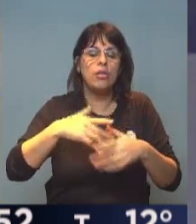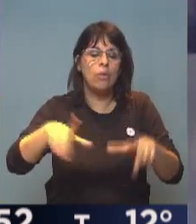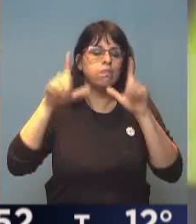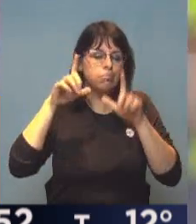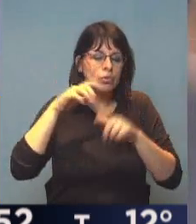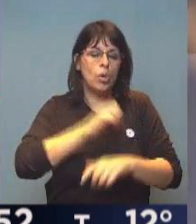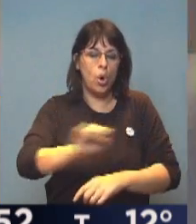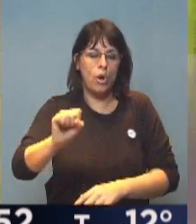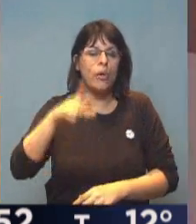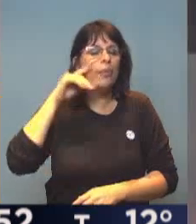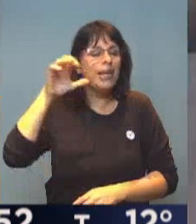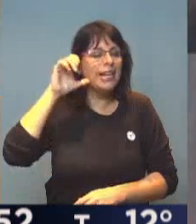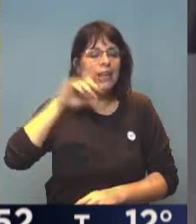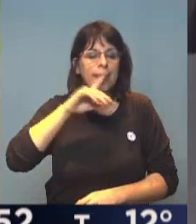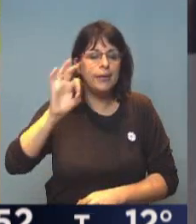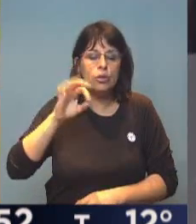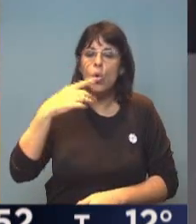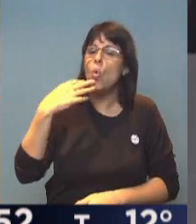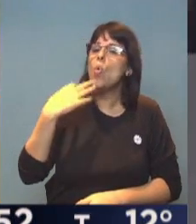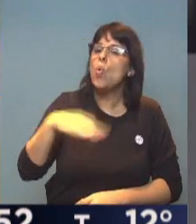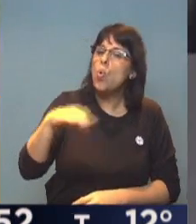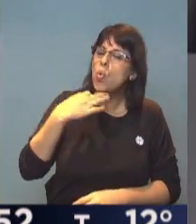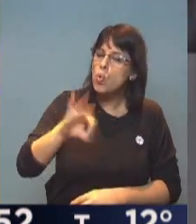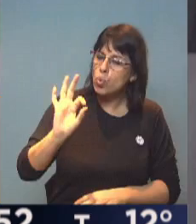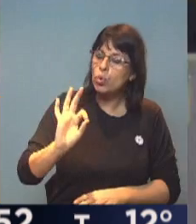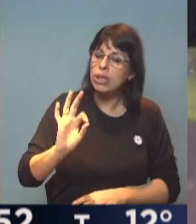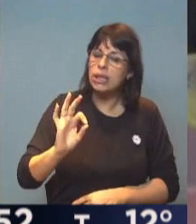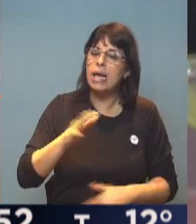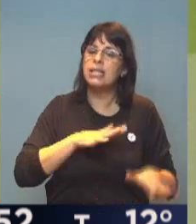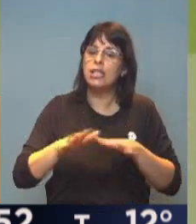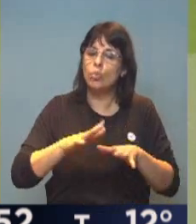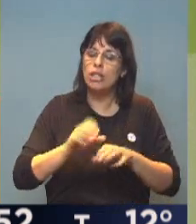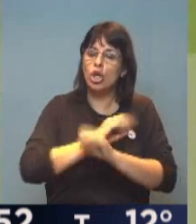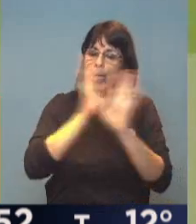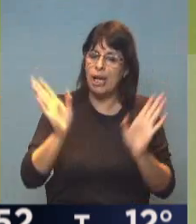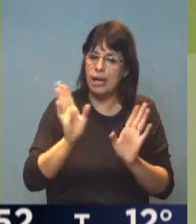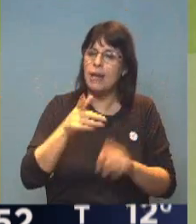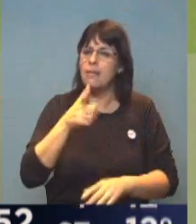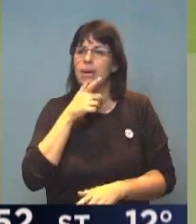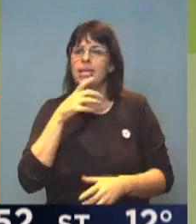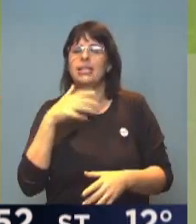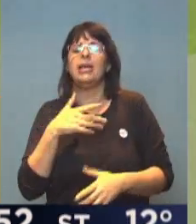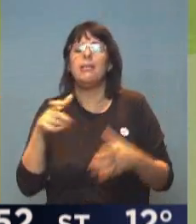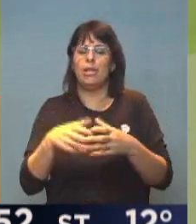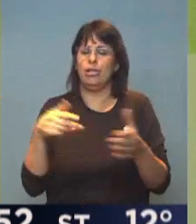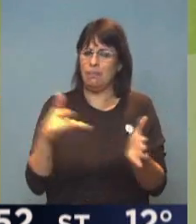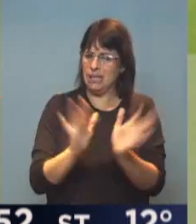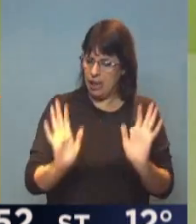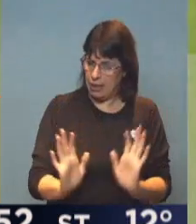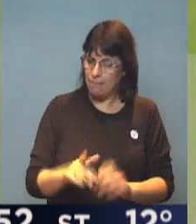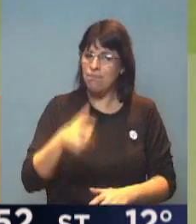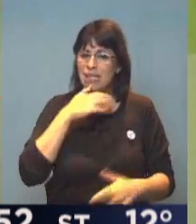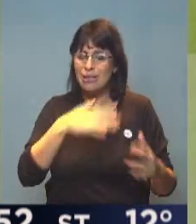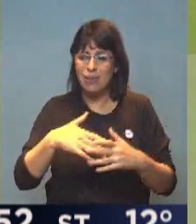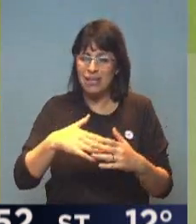Darío Benedetto, que va a tener la única, me atrevo a decir, más clara del partido. Alguien pinchó la pelota, muchachos. Se ve que no era tan bueno el